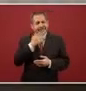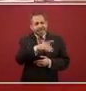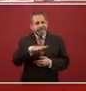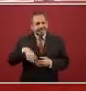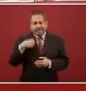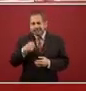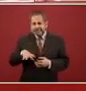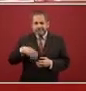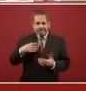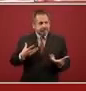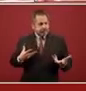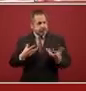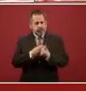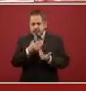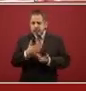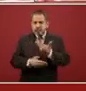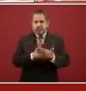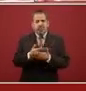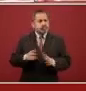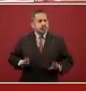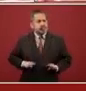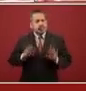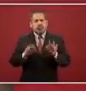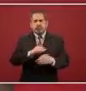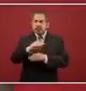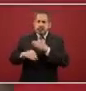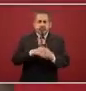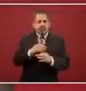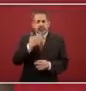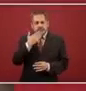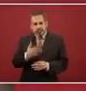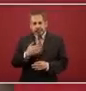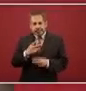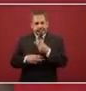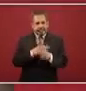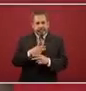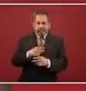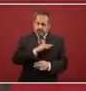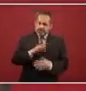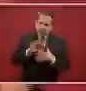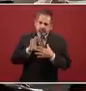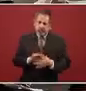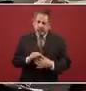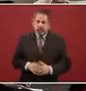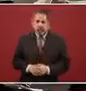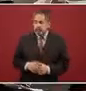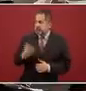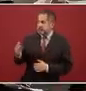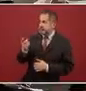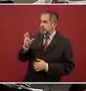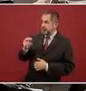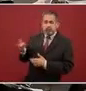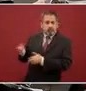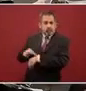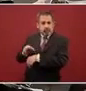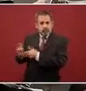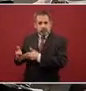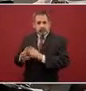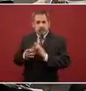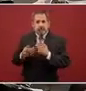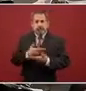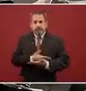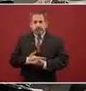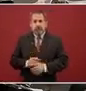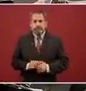hay un esfuerzo que es de beneficio a todas y todos, vamos a poder entendernos. Le pido al doctor Alomía si habla de los bebés. Sí, con mucho